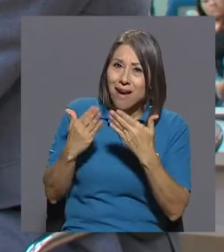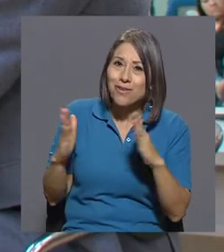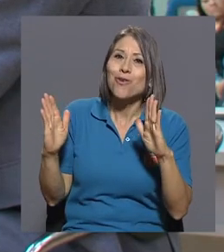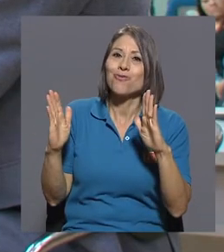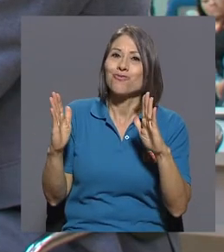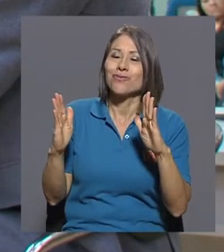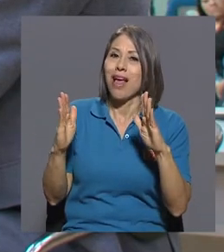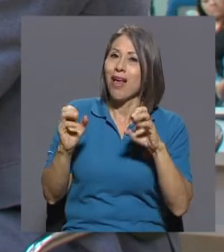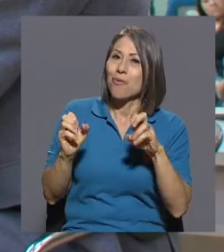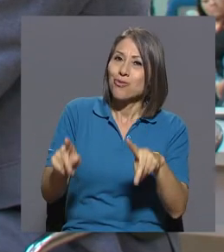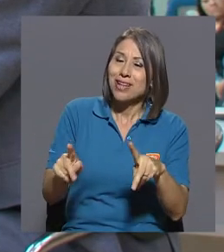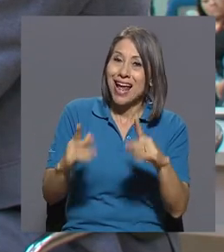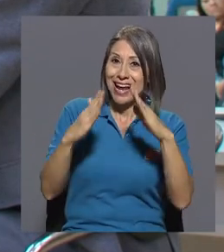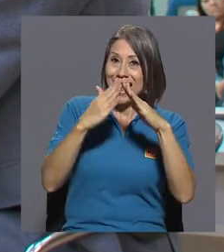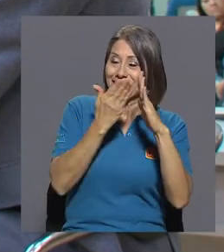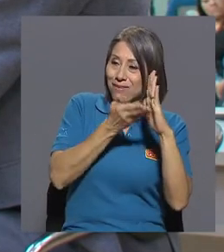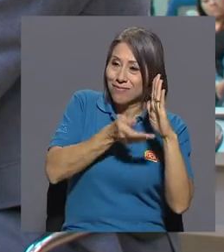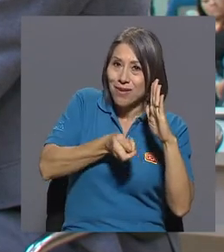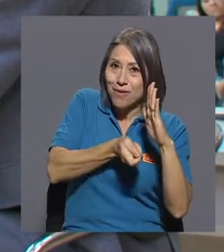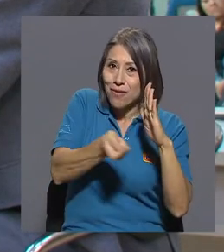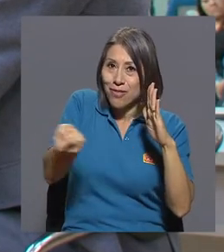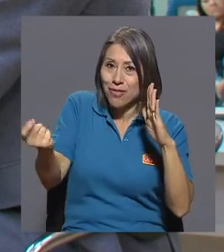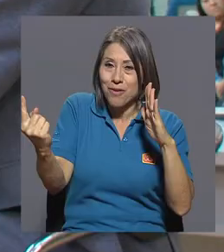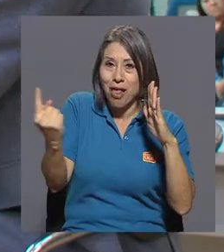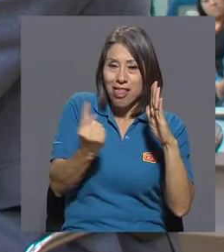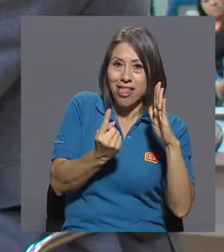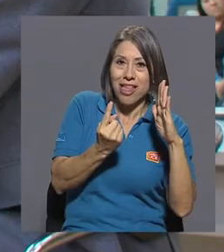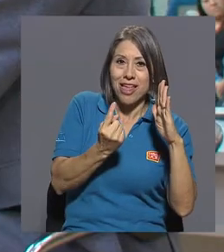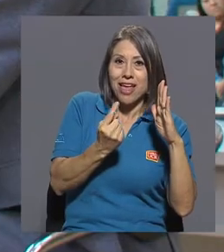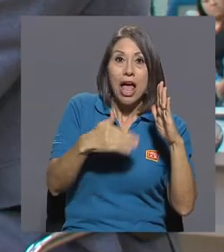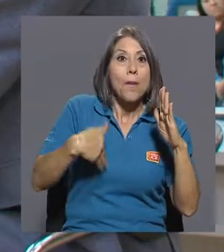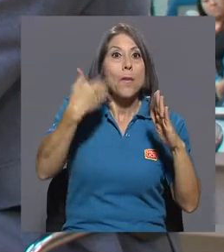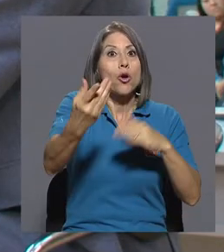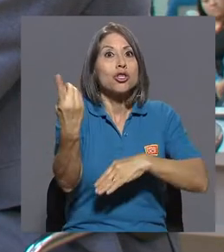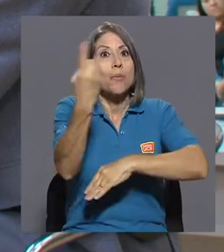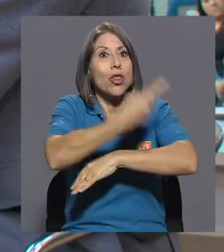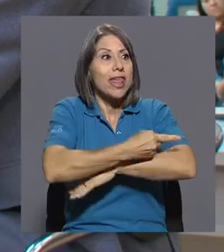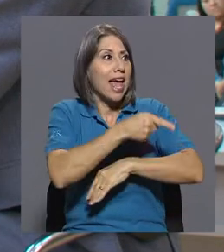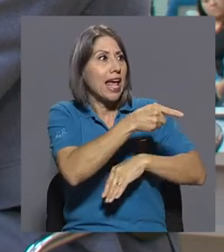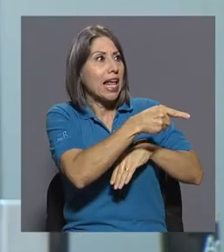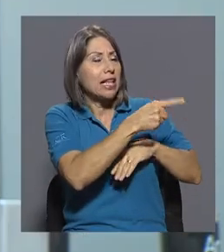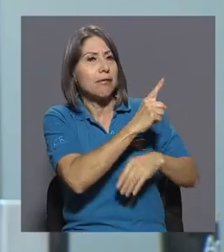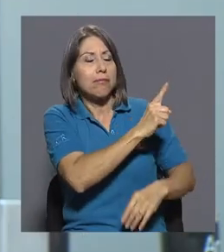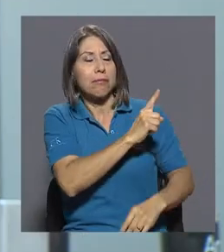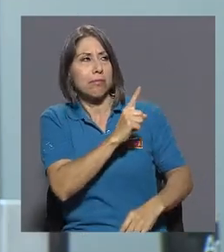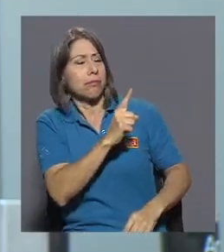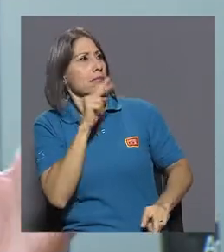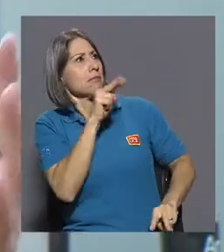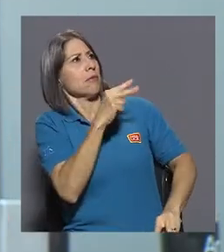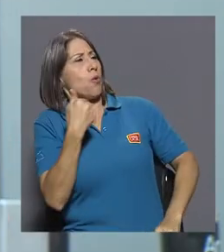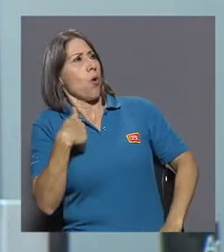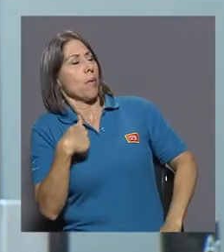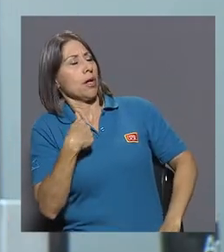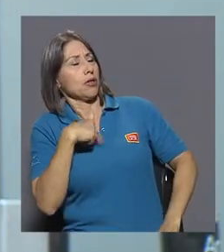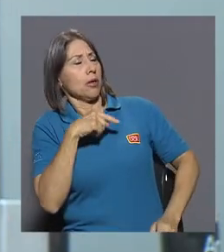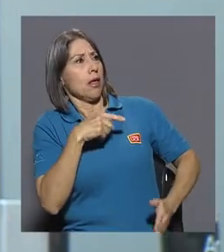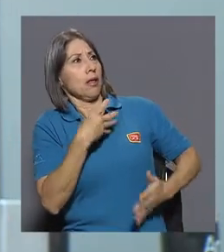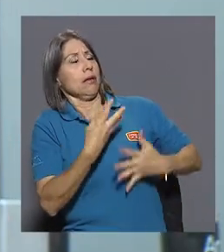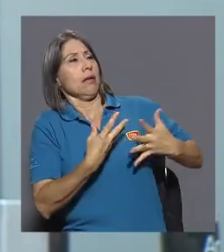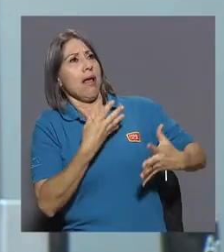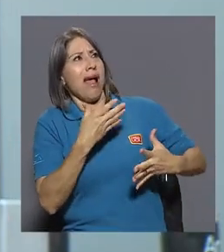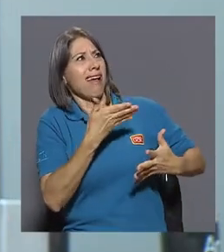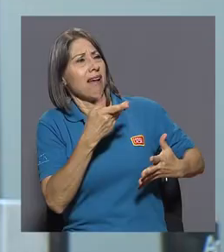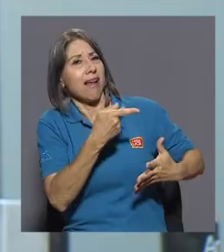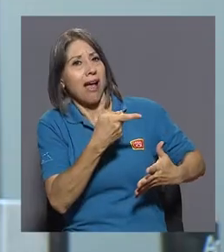Me recuerdo el próximo día sale del cuarto y era un hombre y yo me quedé impactado. Y yo, no, ¿qué es esto, verdad? Entonces ya me fui educando